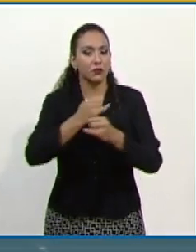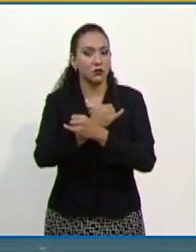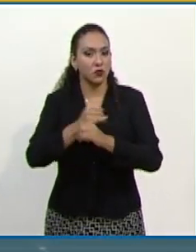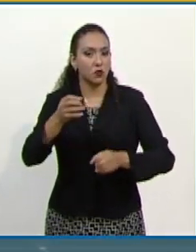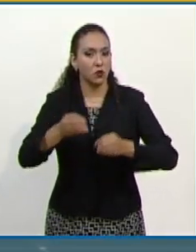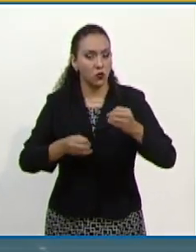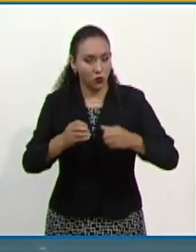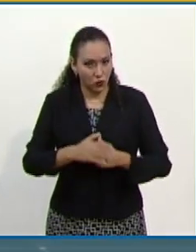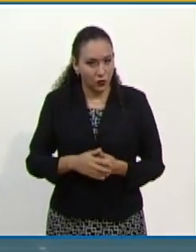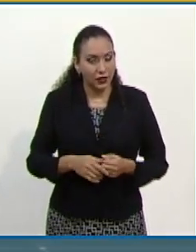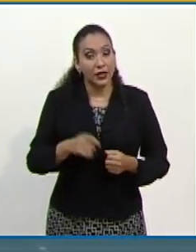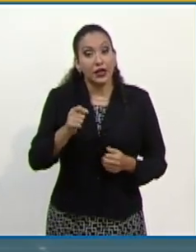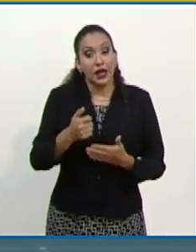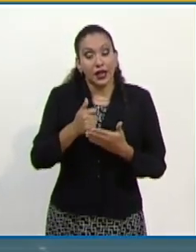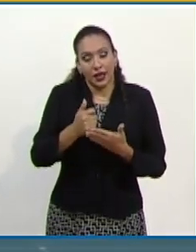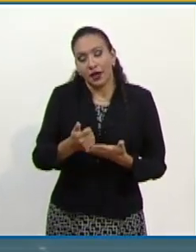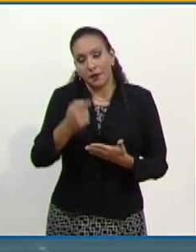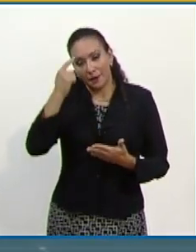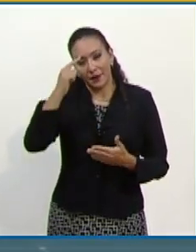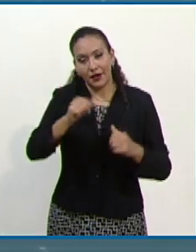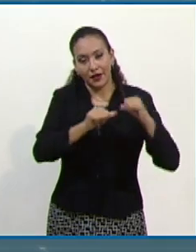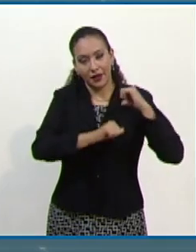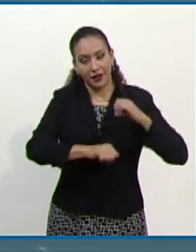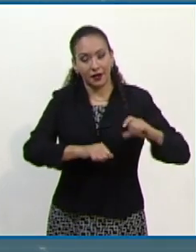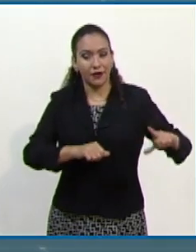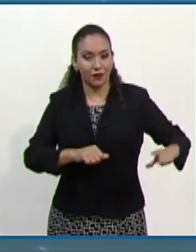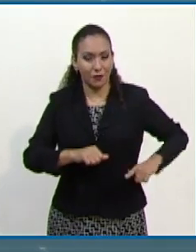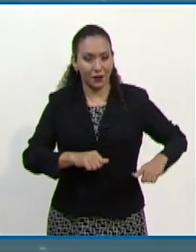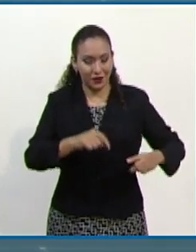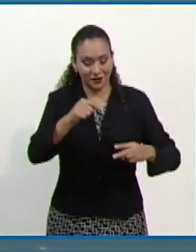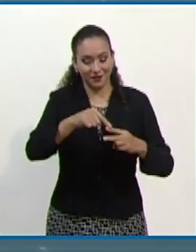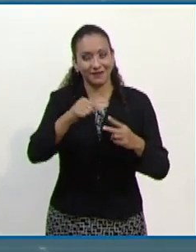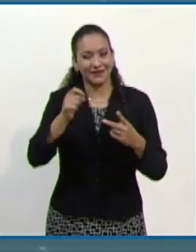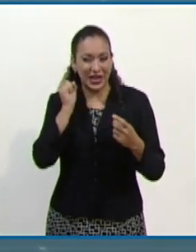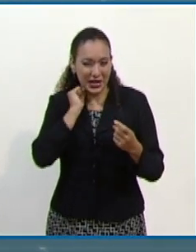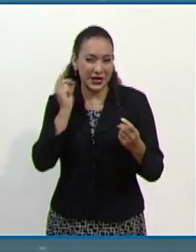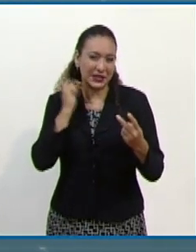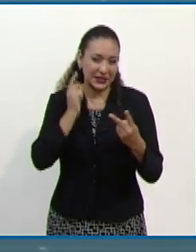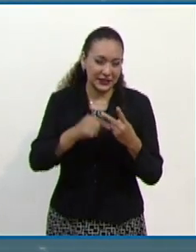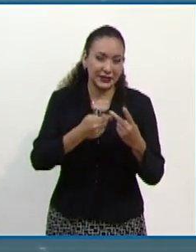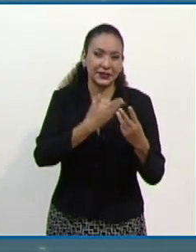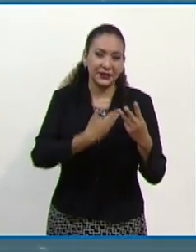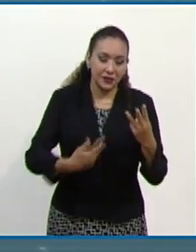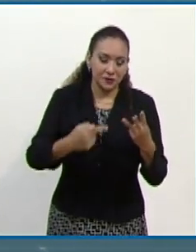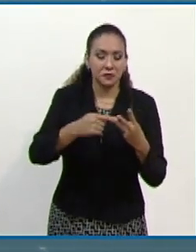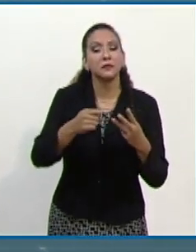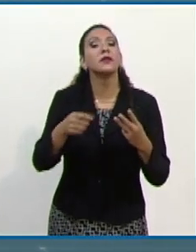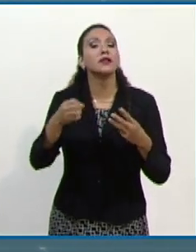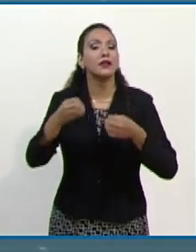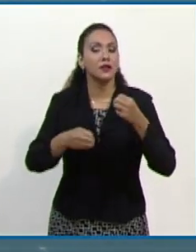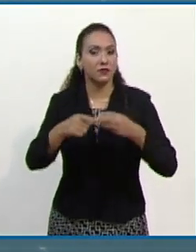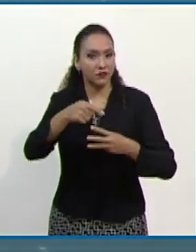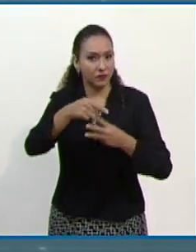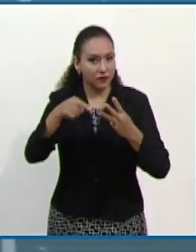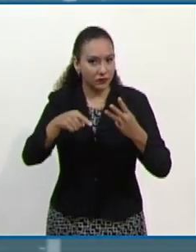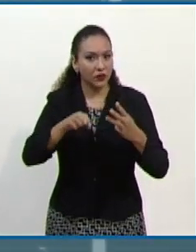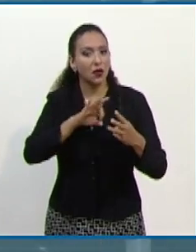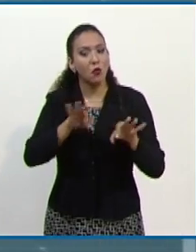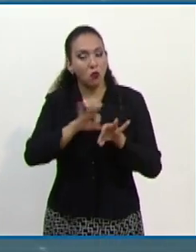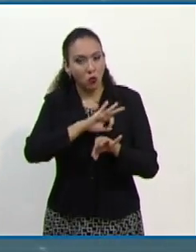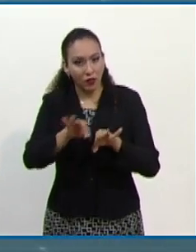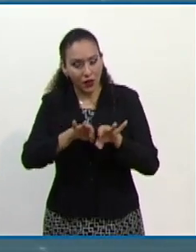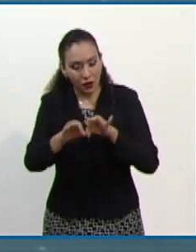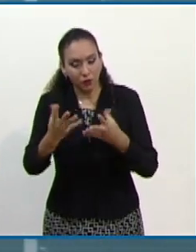judicial, así como la división de poderes y control constitucional. Las y los estudiantes de Derecho que deseen participar